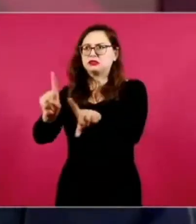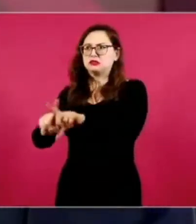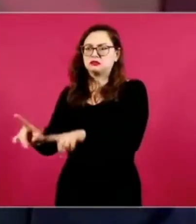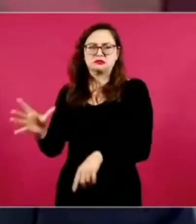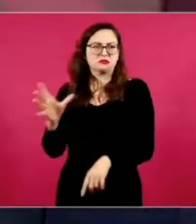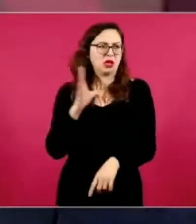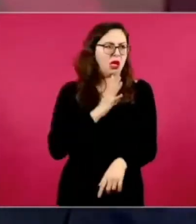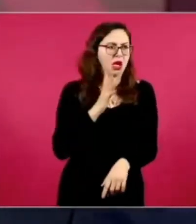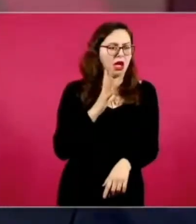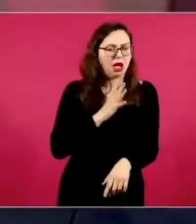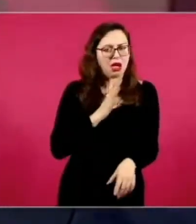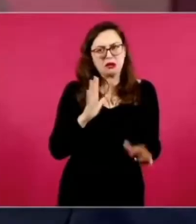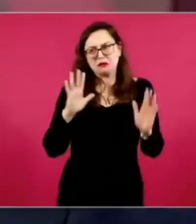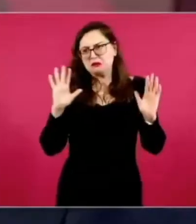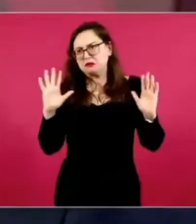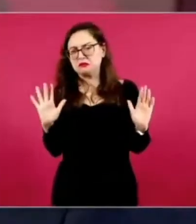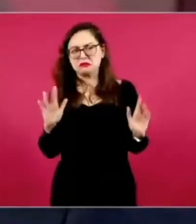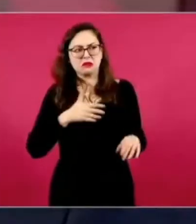es libre